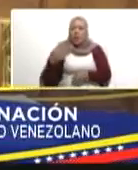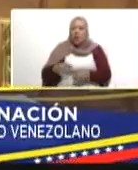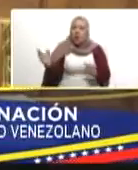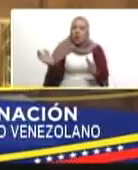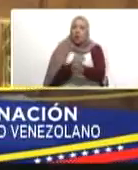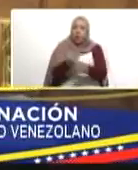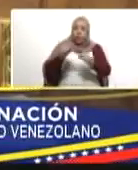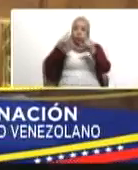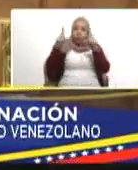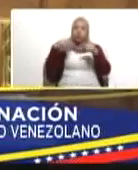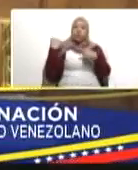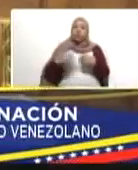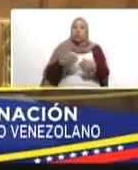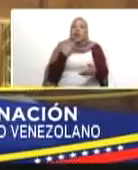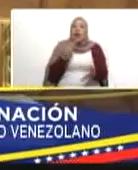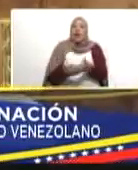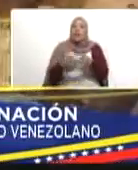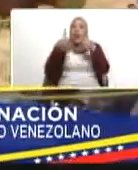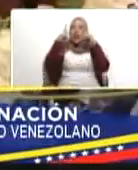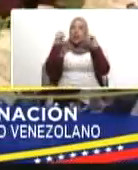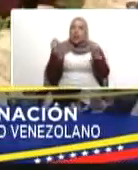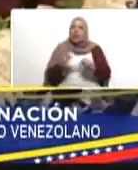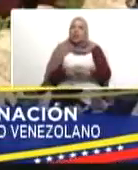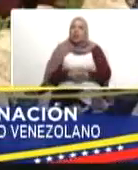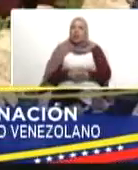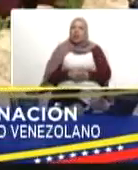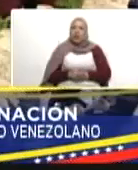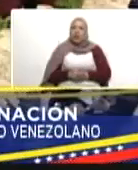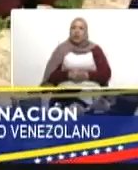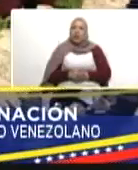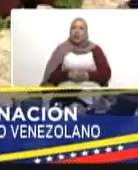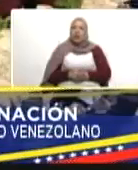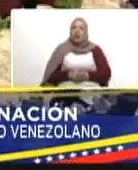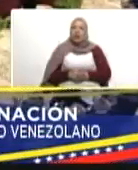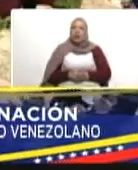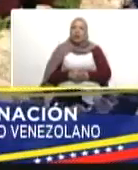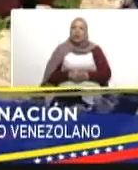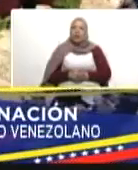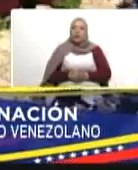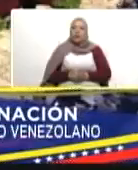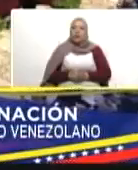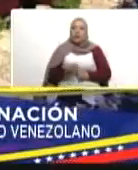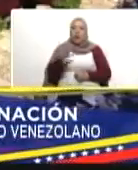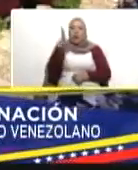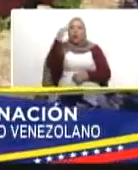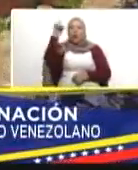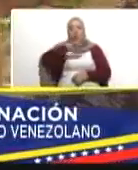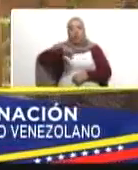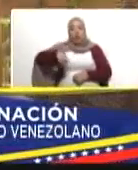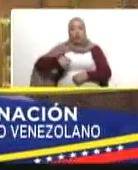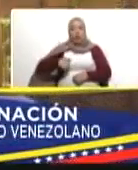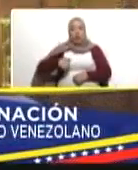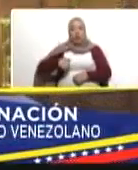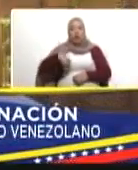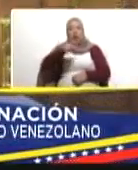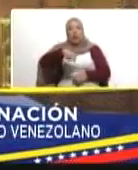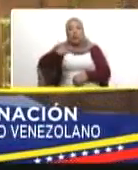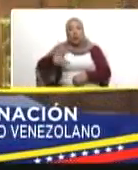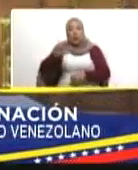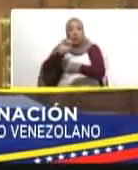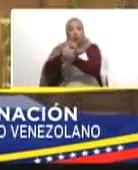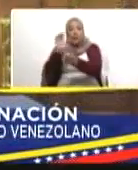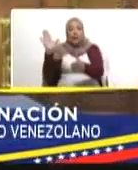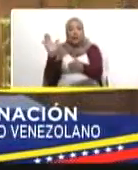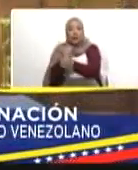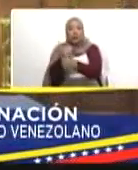descubrimos gracias a la inteligencia al investigación pero yo siempre digo Dios con nosotros quién en